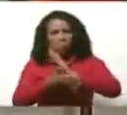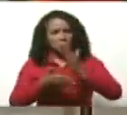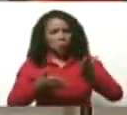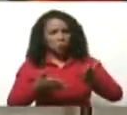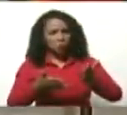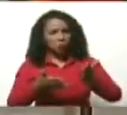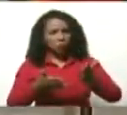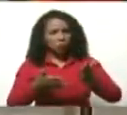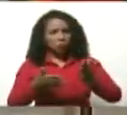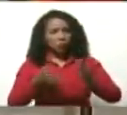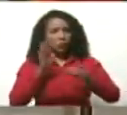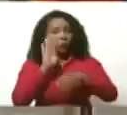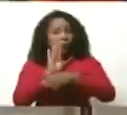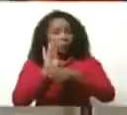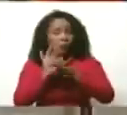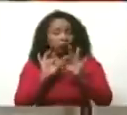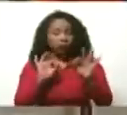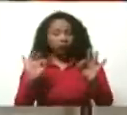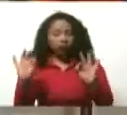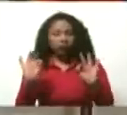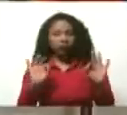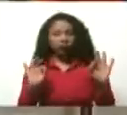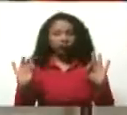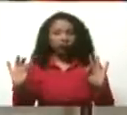medidas cautelares.